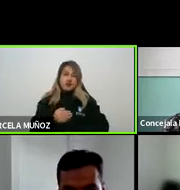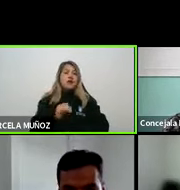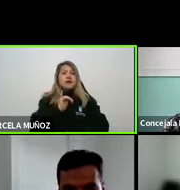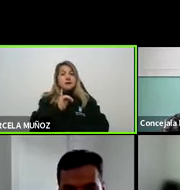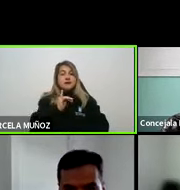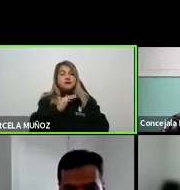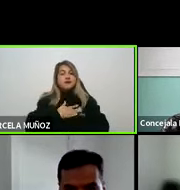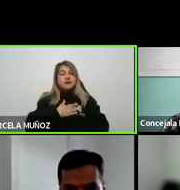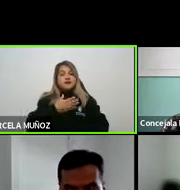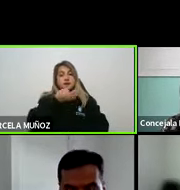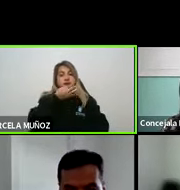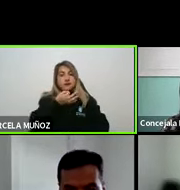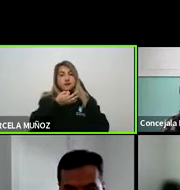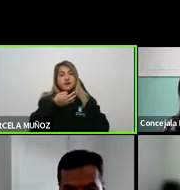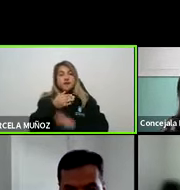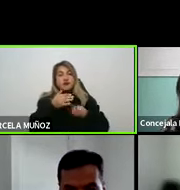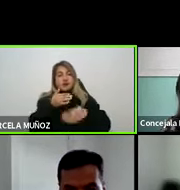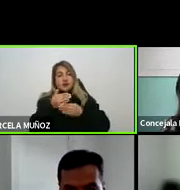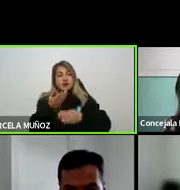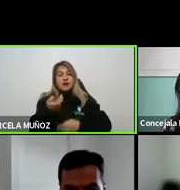mencionar y reiterar también